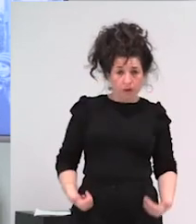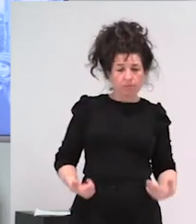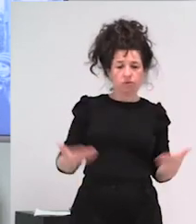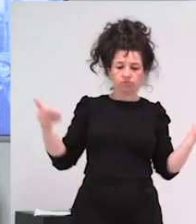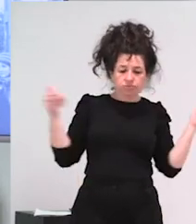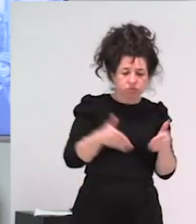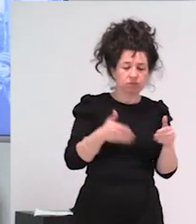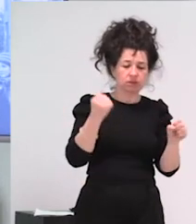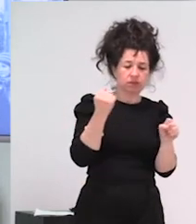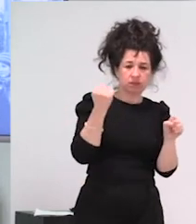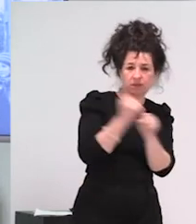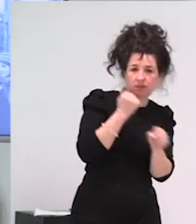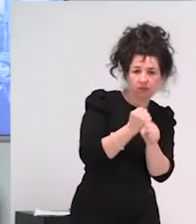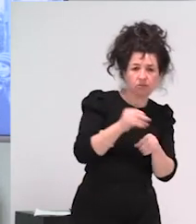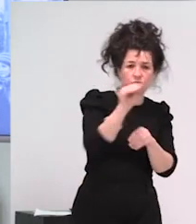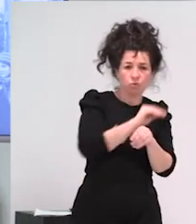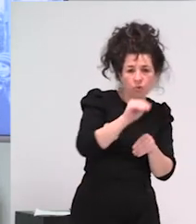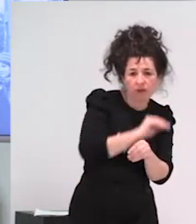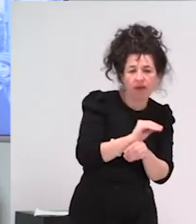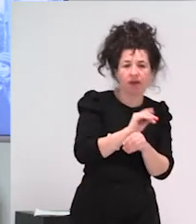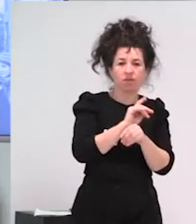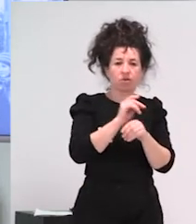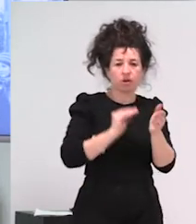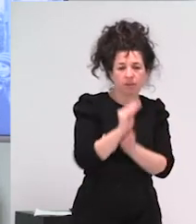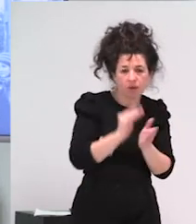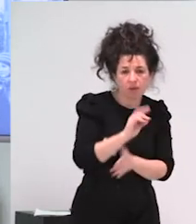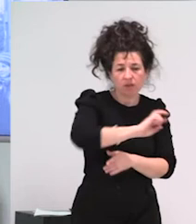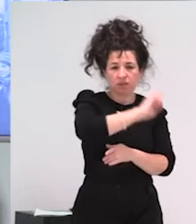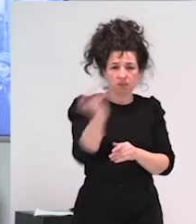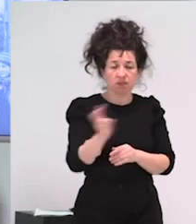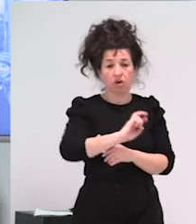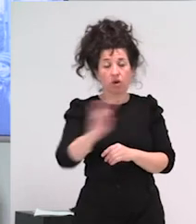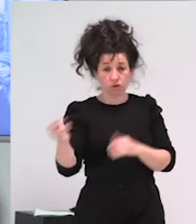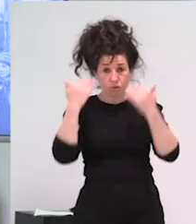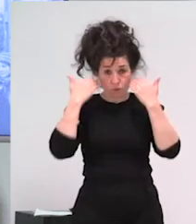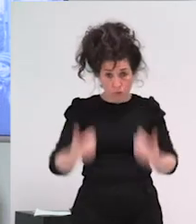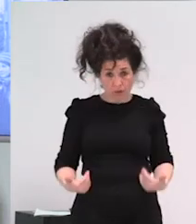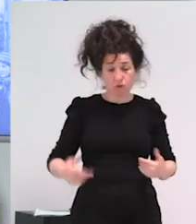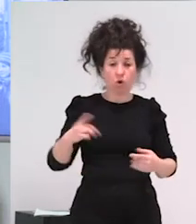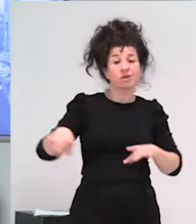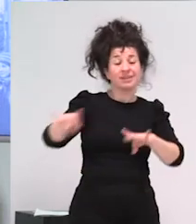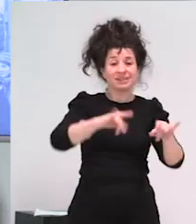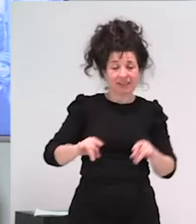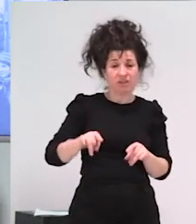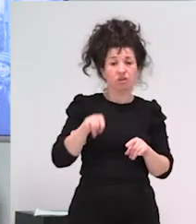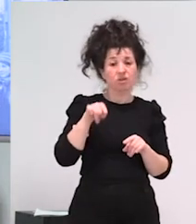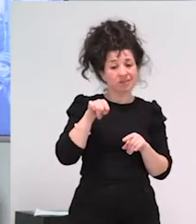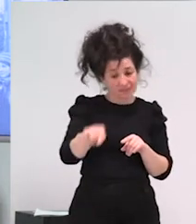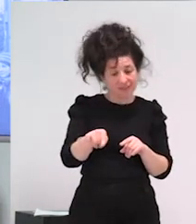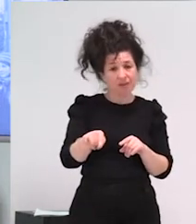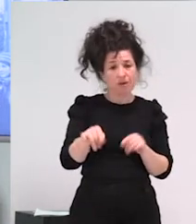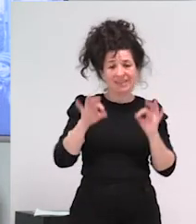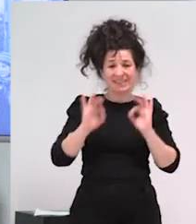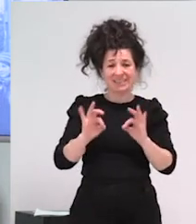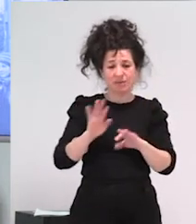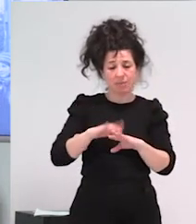reproducción, etc., sino que hay unos territorios que se especializan en estas tareas. Hay unos territorios que sirven para extraer, unos territorios